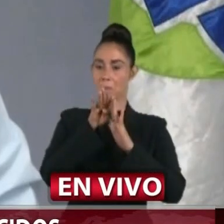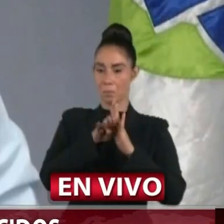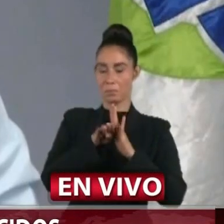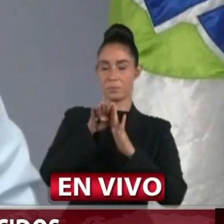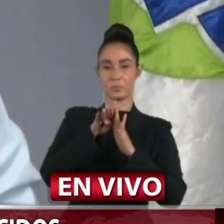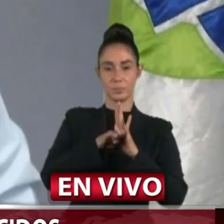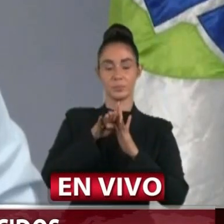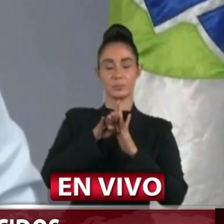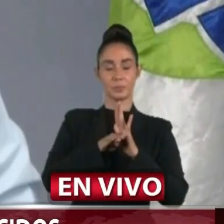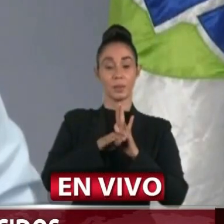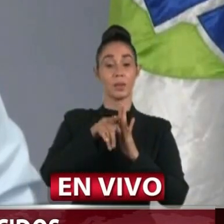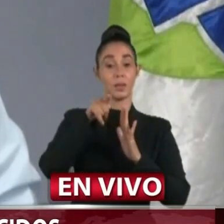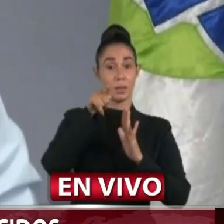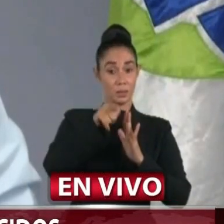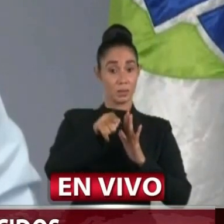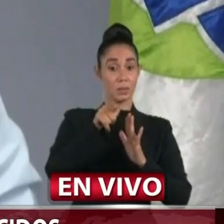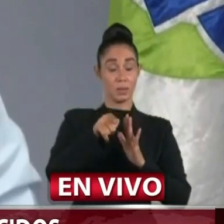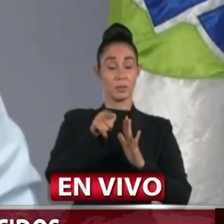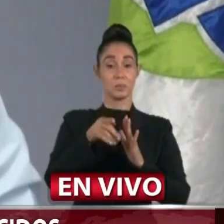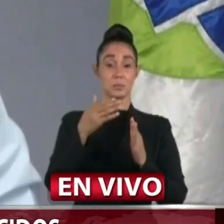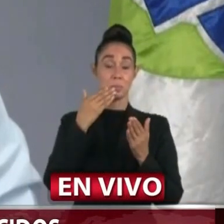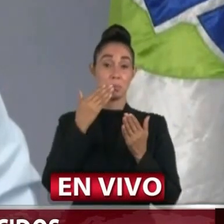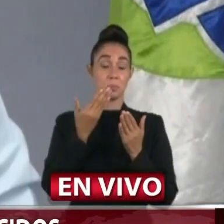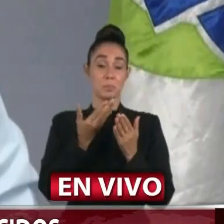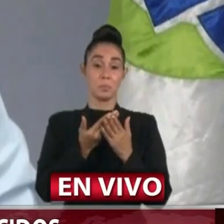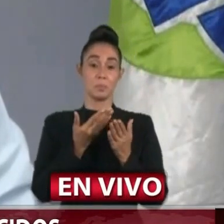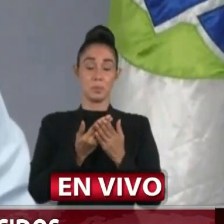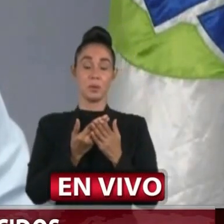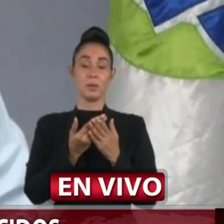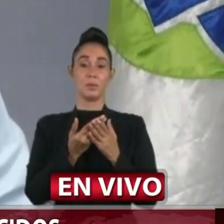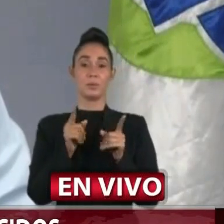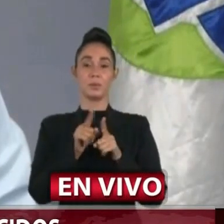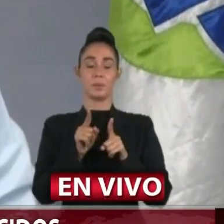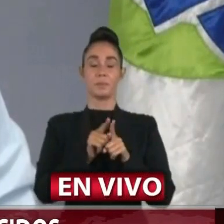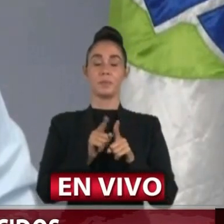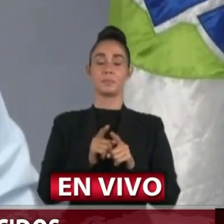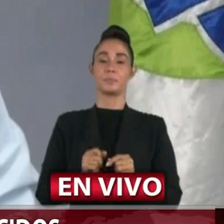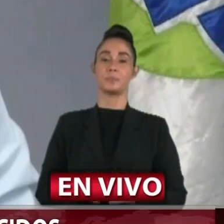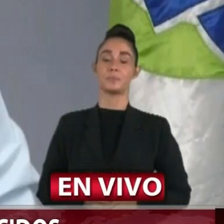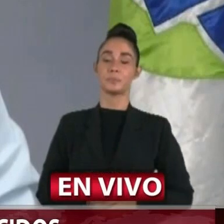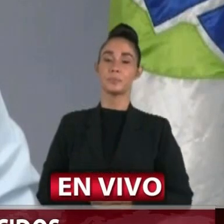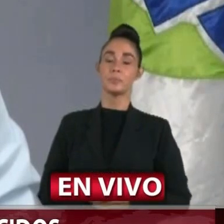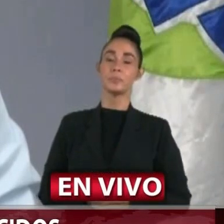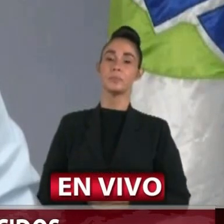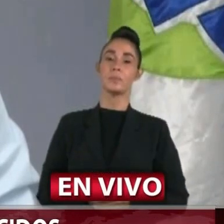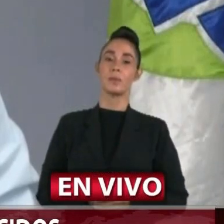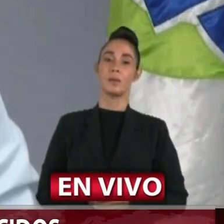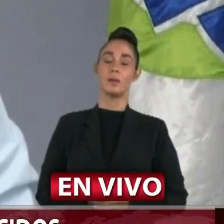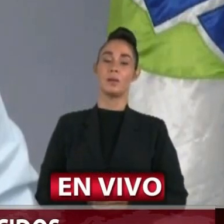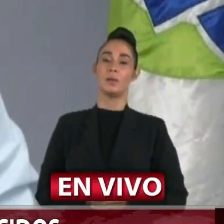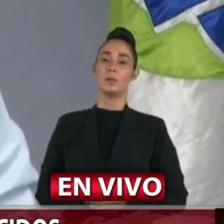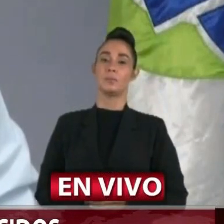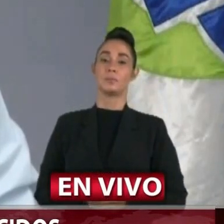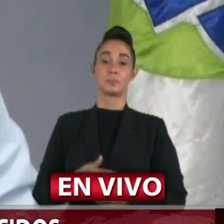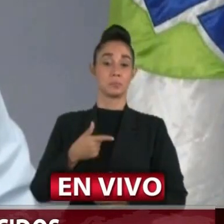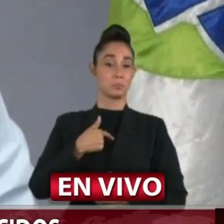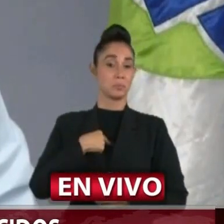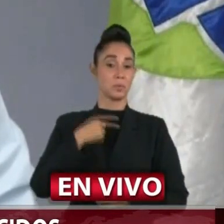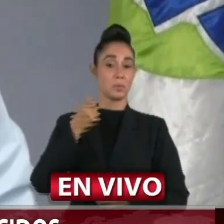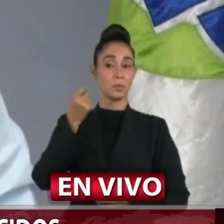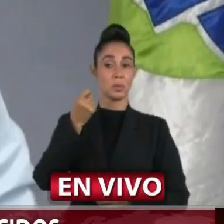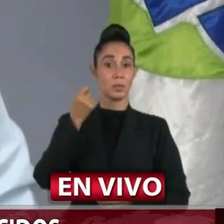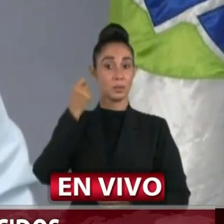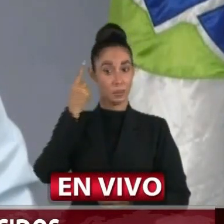De manera que esos son factores también a tomar en cuenta en estos procesos. Pero tengo entendido que el